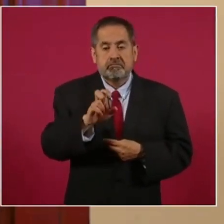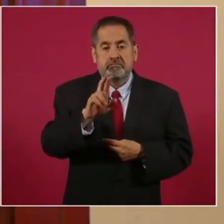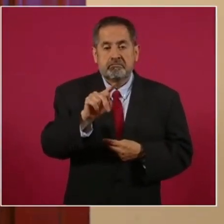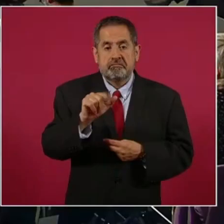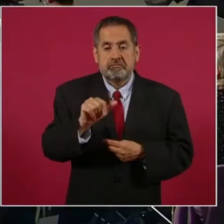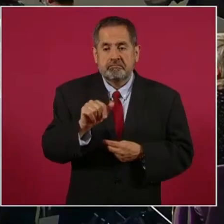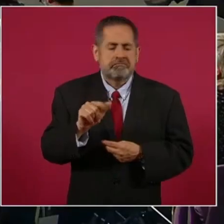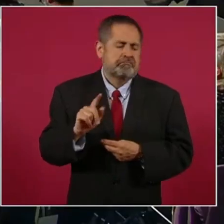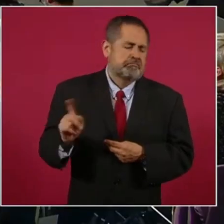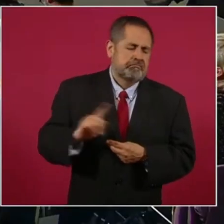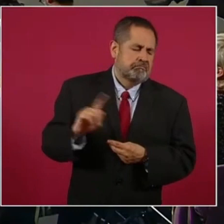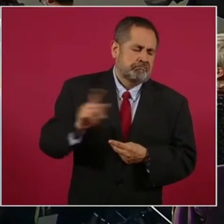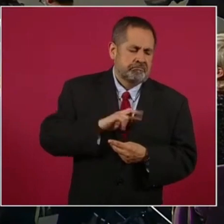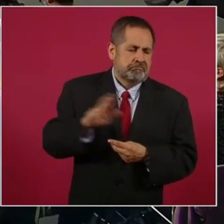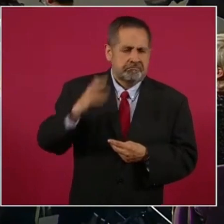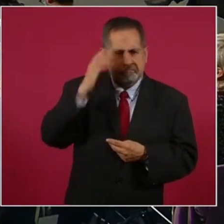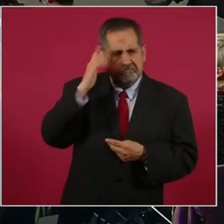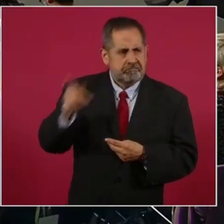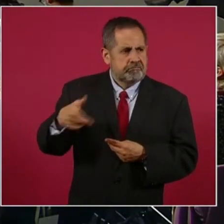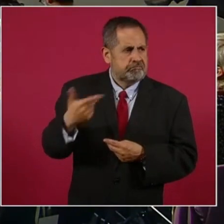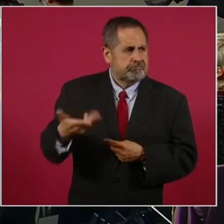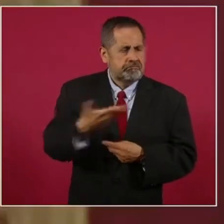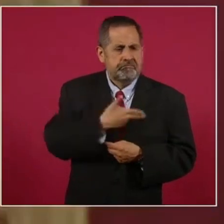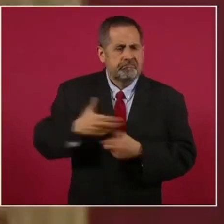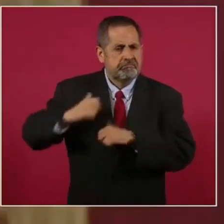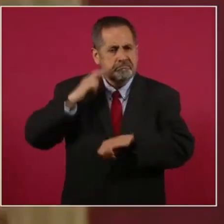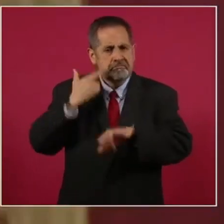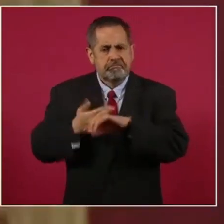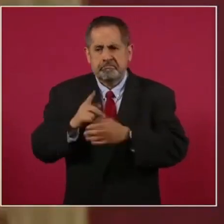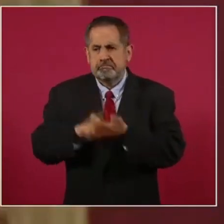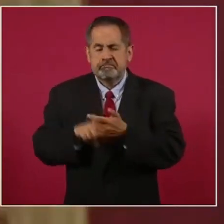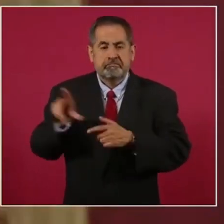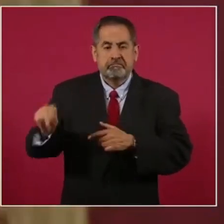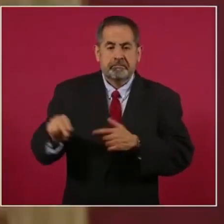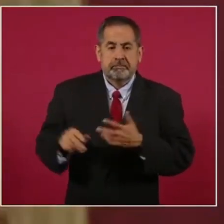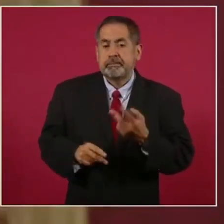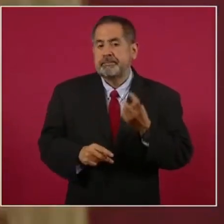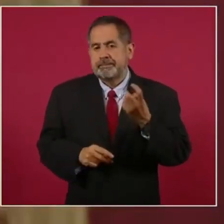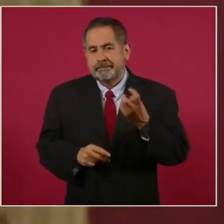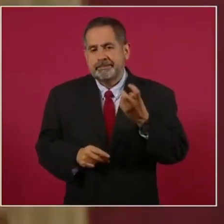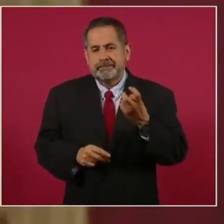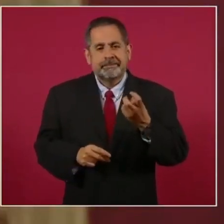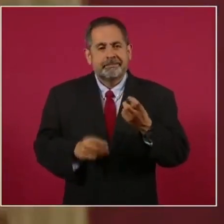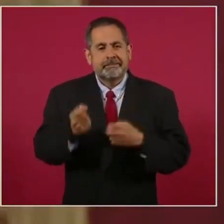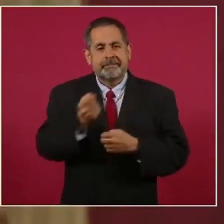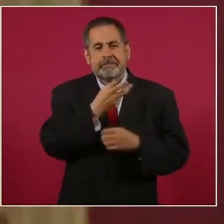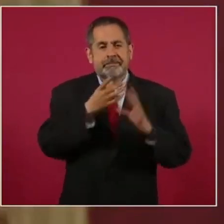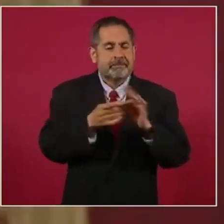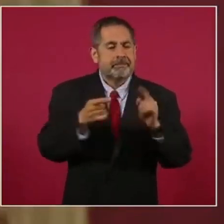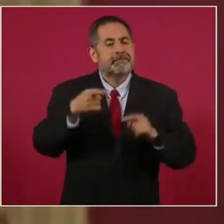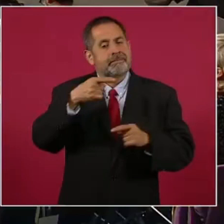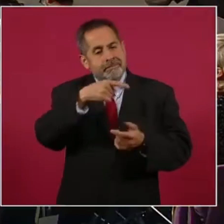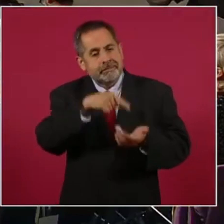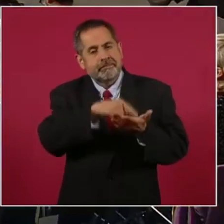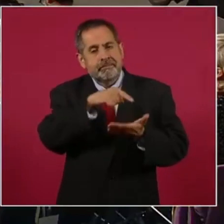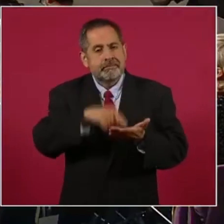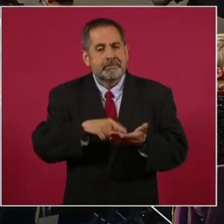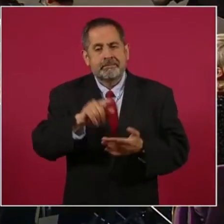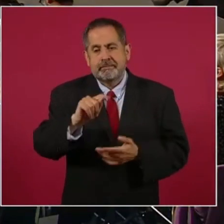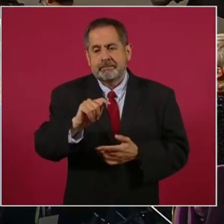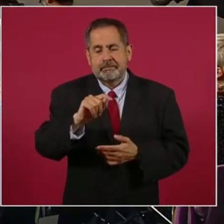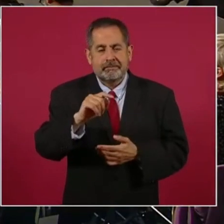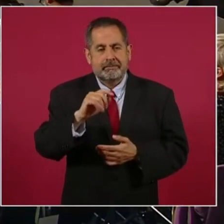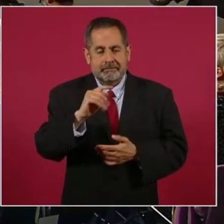se justifica, que es lo que sostienen algunos de Colotlán,